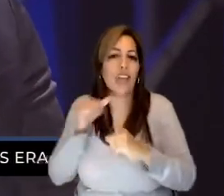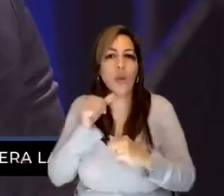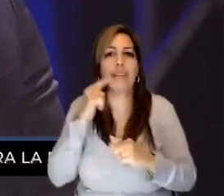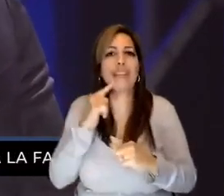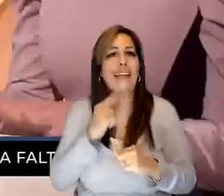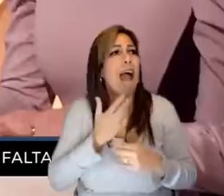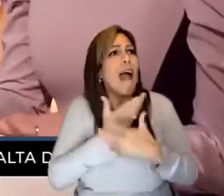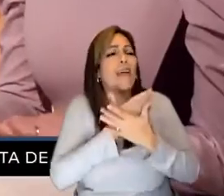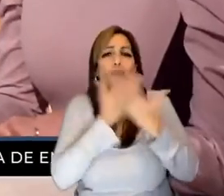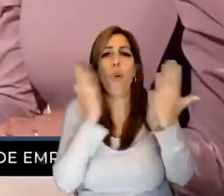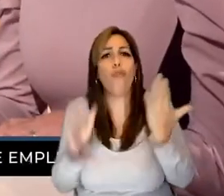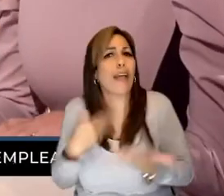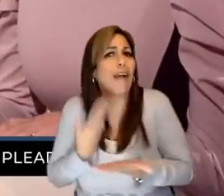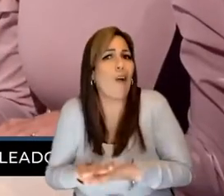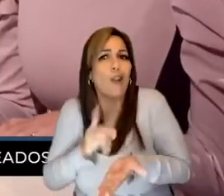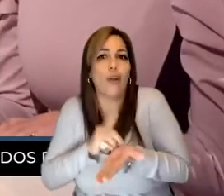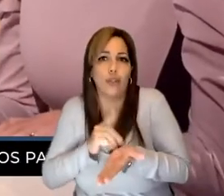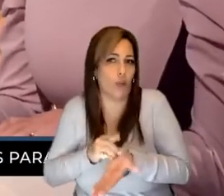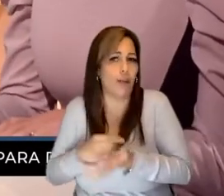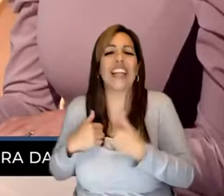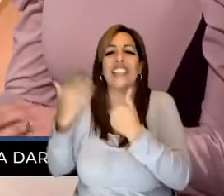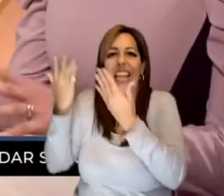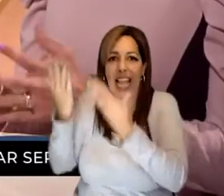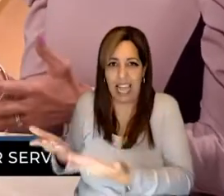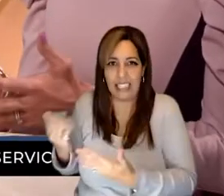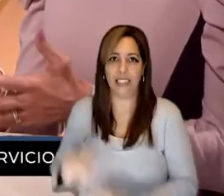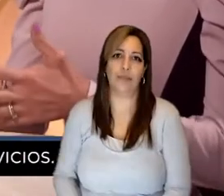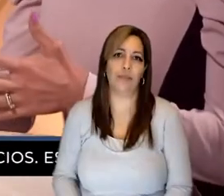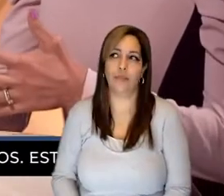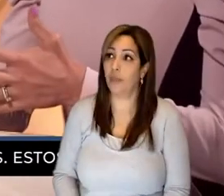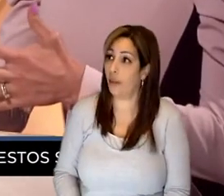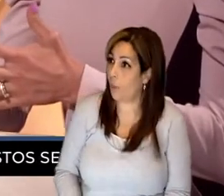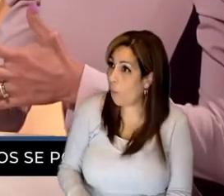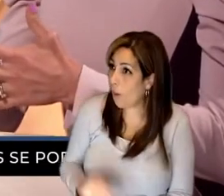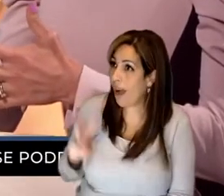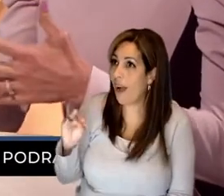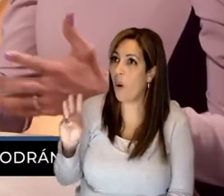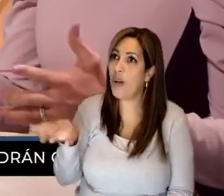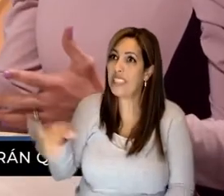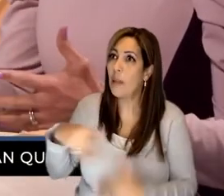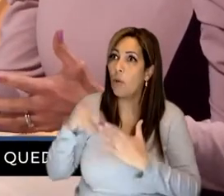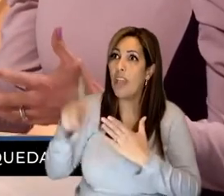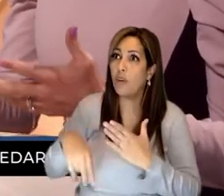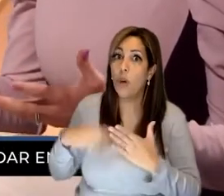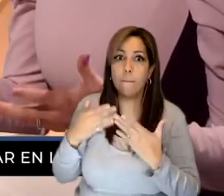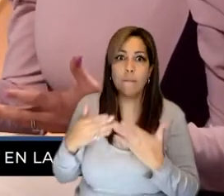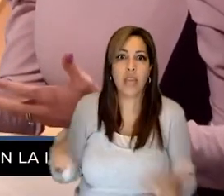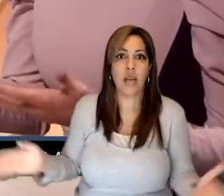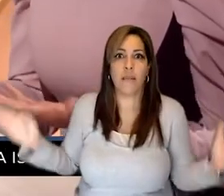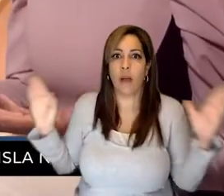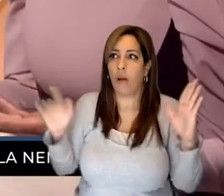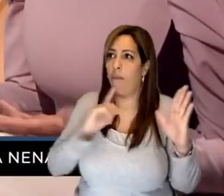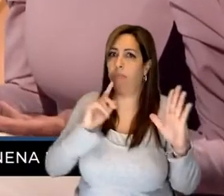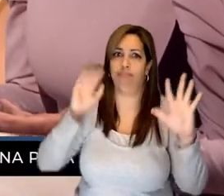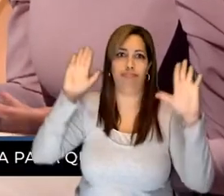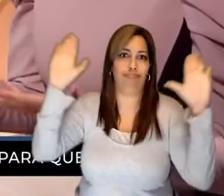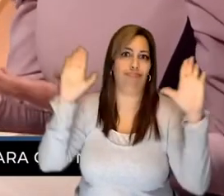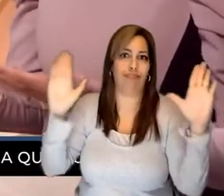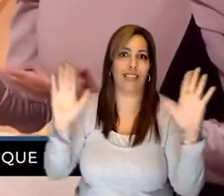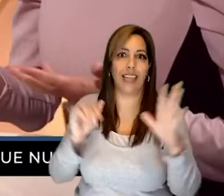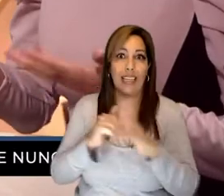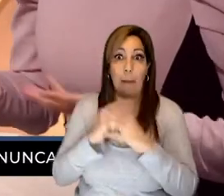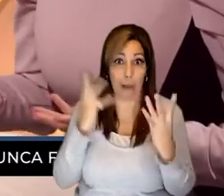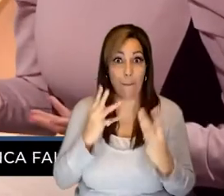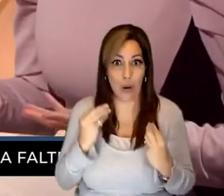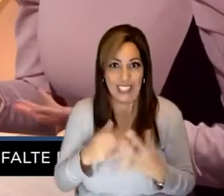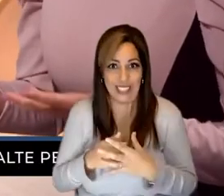personal. Te quiero preguntar porque me encanta lo que estoy escuchando y de manera práctica es un proyecto bien abarcador, muy ambicioso, de